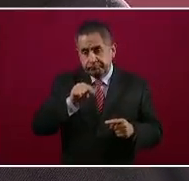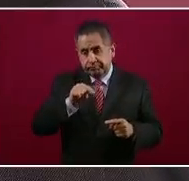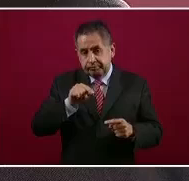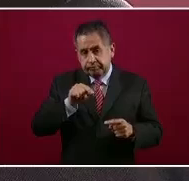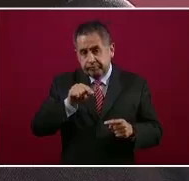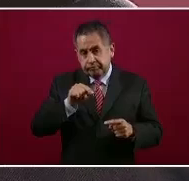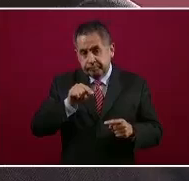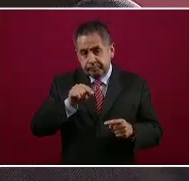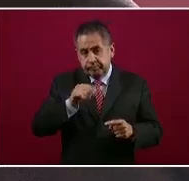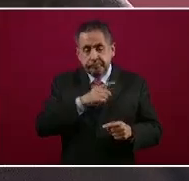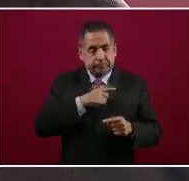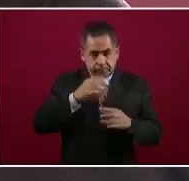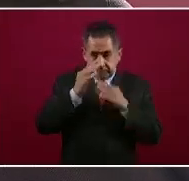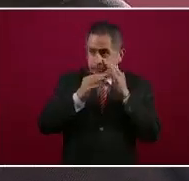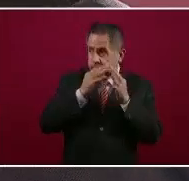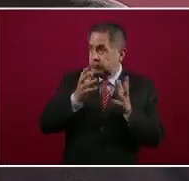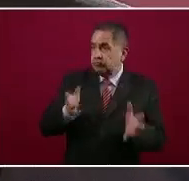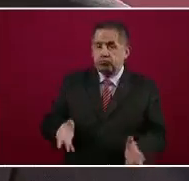promoverse